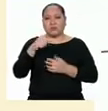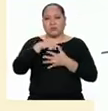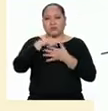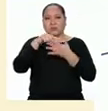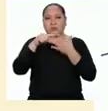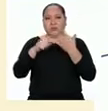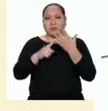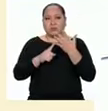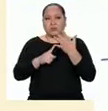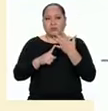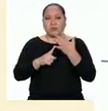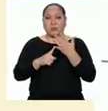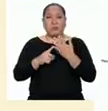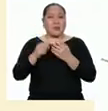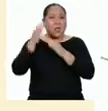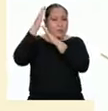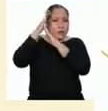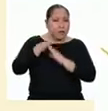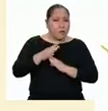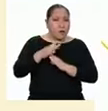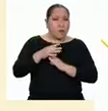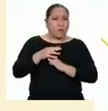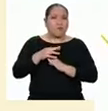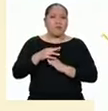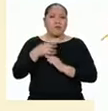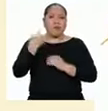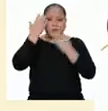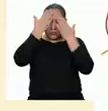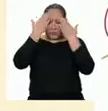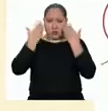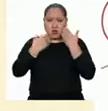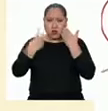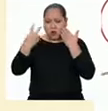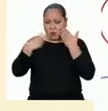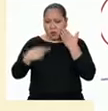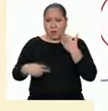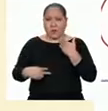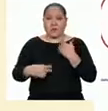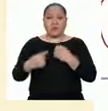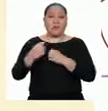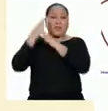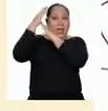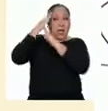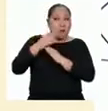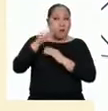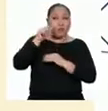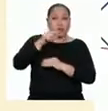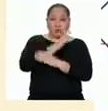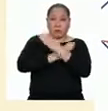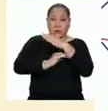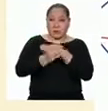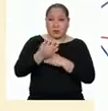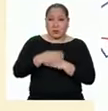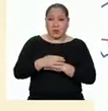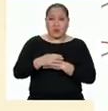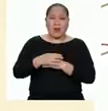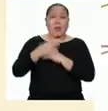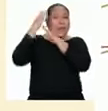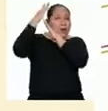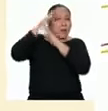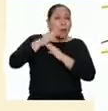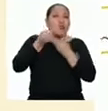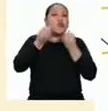son los rasgos faciales y o físicos, la discapacidad, el origen